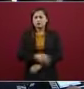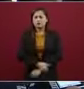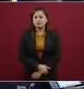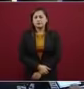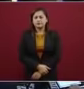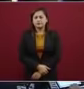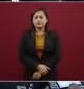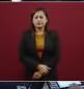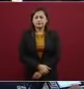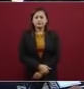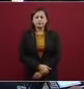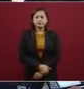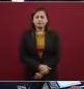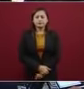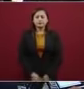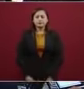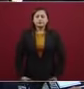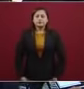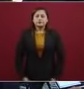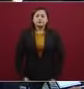Mejor usted. Mejor